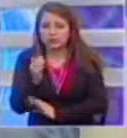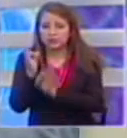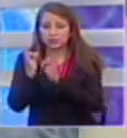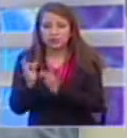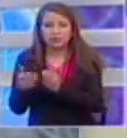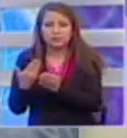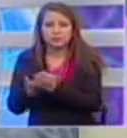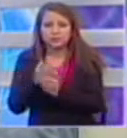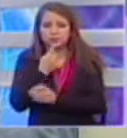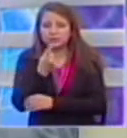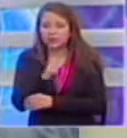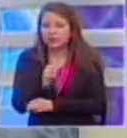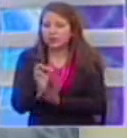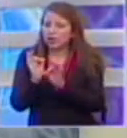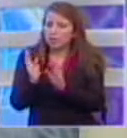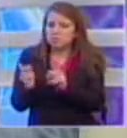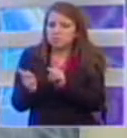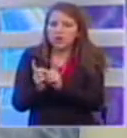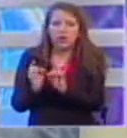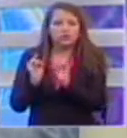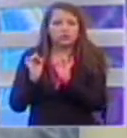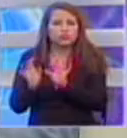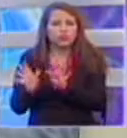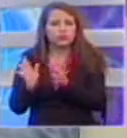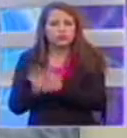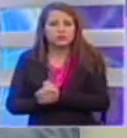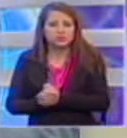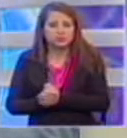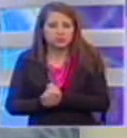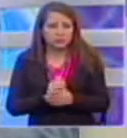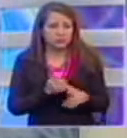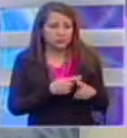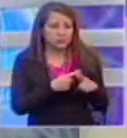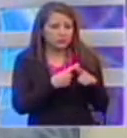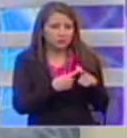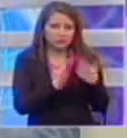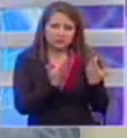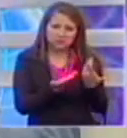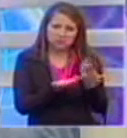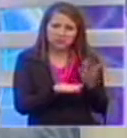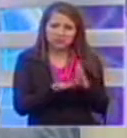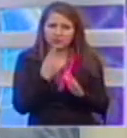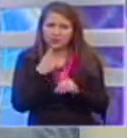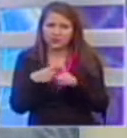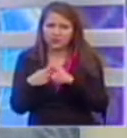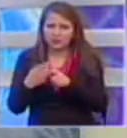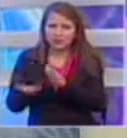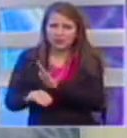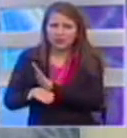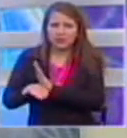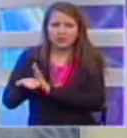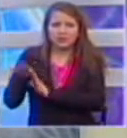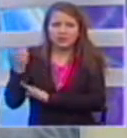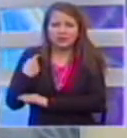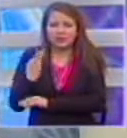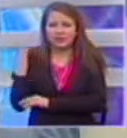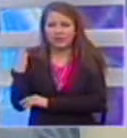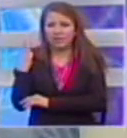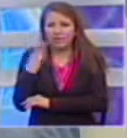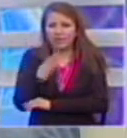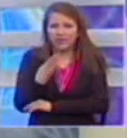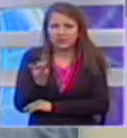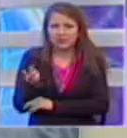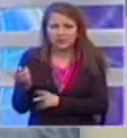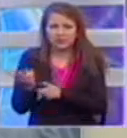momento. Dicen que fue una casualidad. Entonces están elevando el cinismo a categoría de administración del